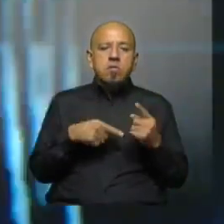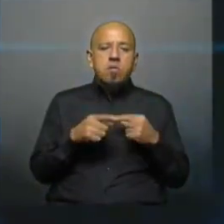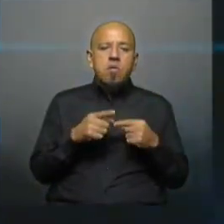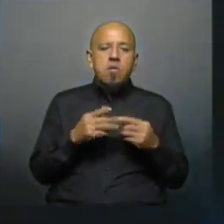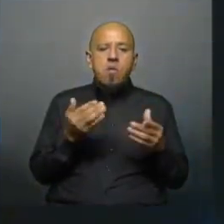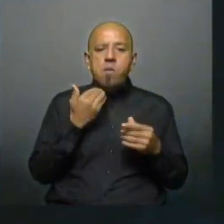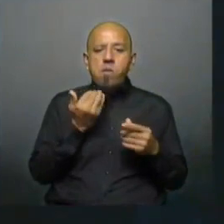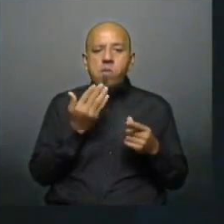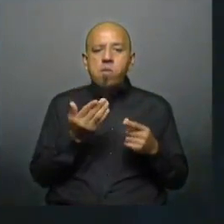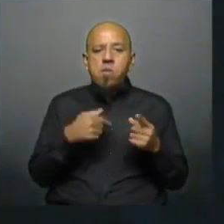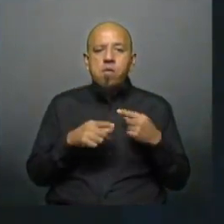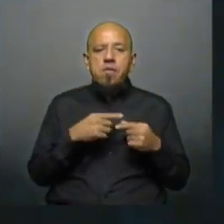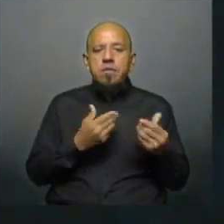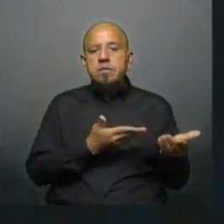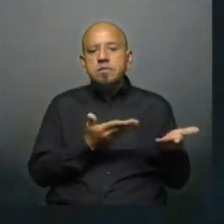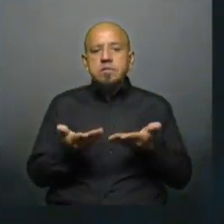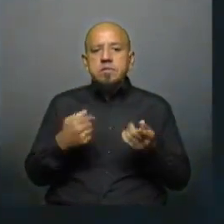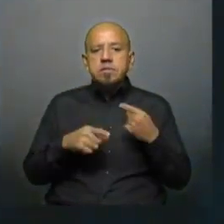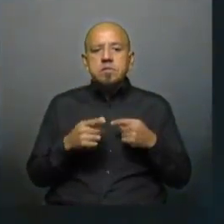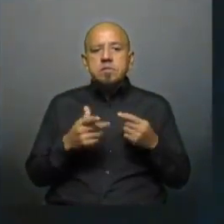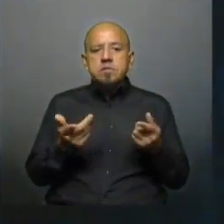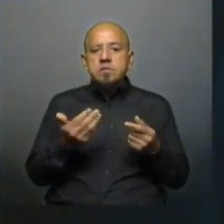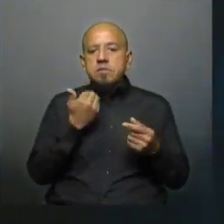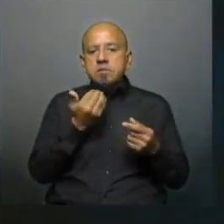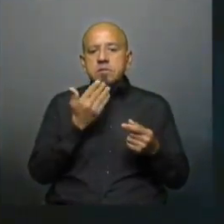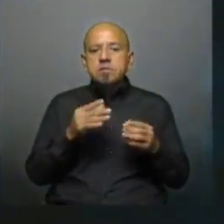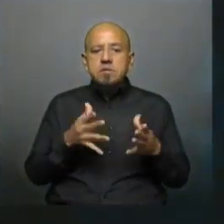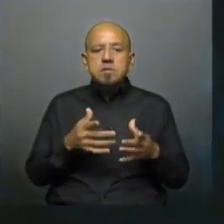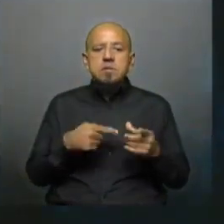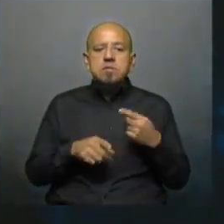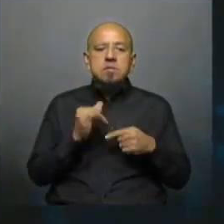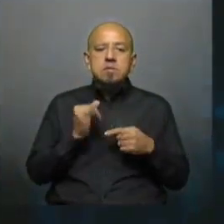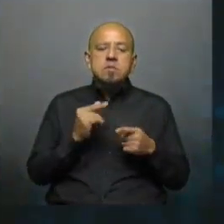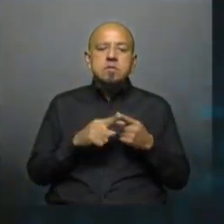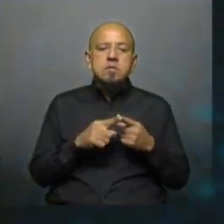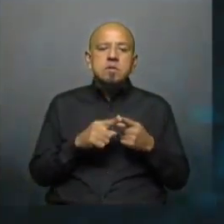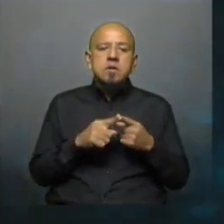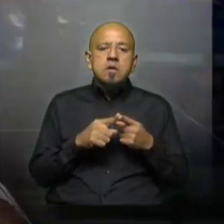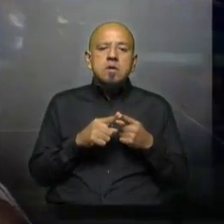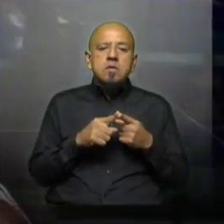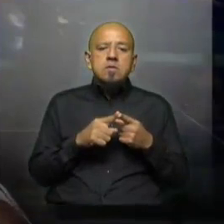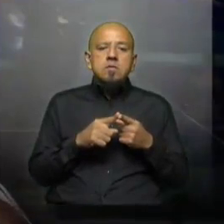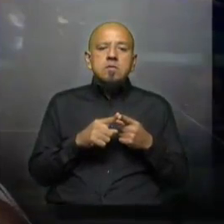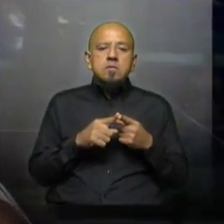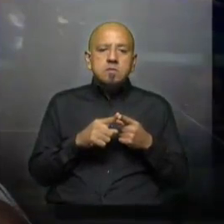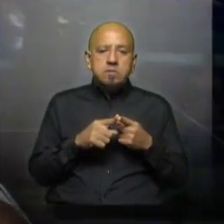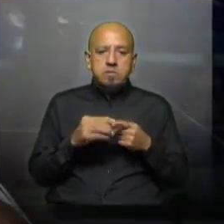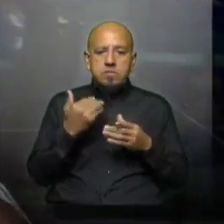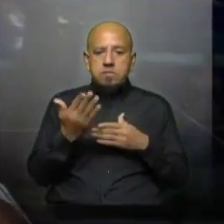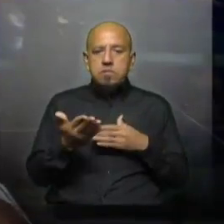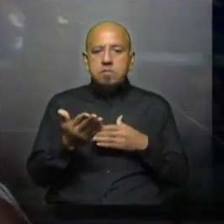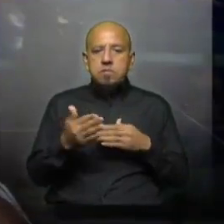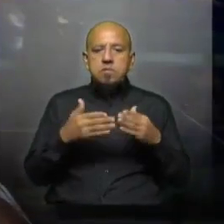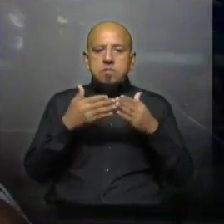no sé, nos trata muy bien la gente de ahí, sí. No sabría decirte particularmente, pero sí. En verano tocamos en Plaza Mateo. Tenemos la